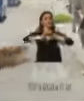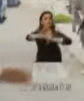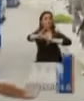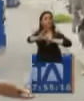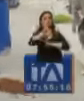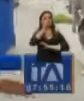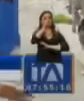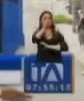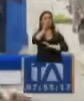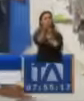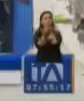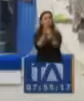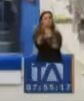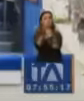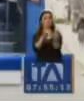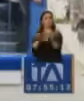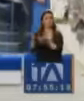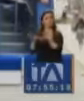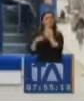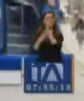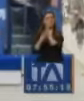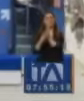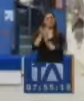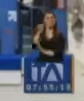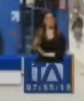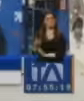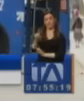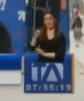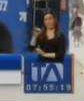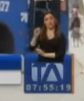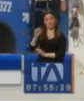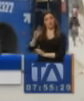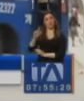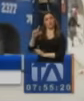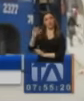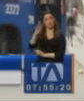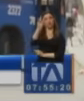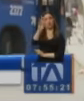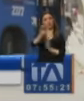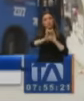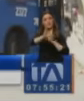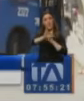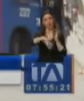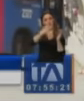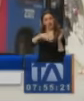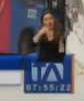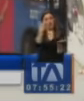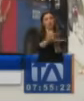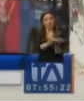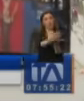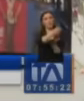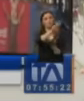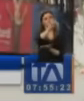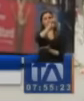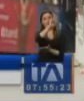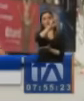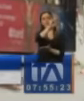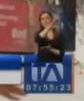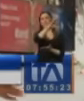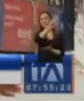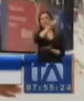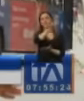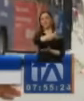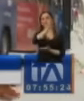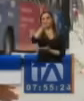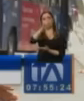brindan su servicio en esta zona. Es decir, un morador de Pisulí debe de agarrar hasta dos buses para llegar solo hasta la Mariscal Sucre. Es